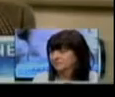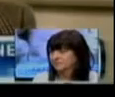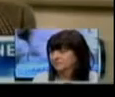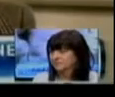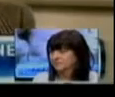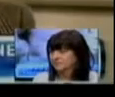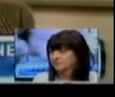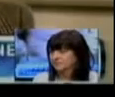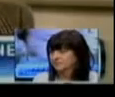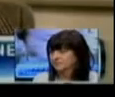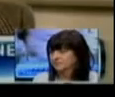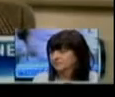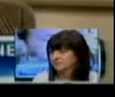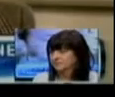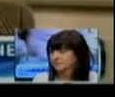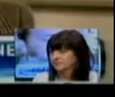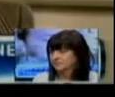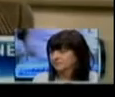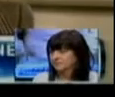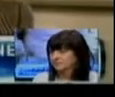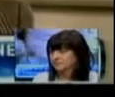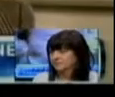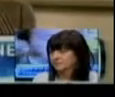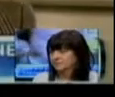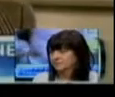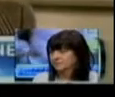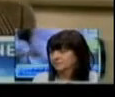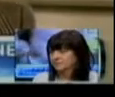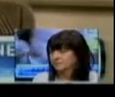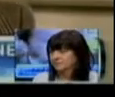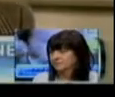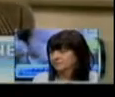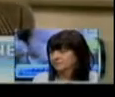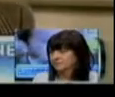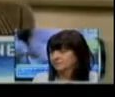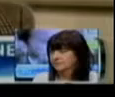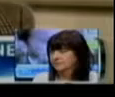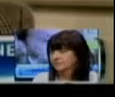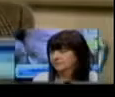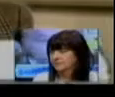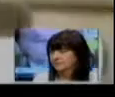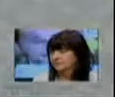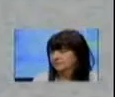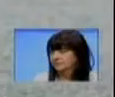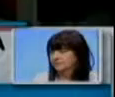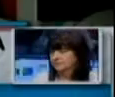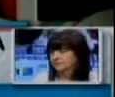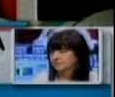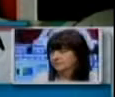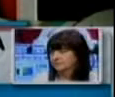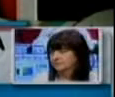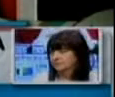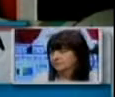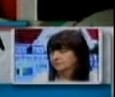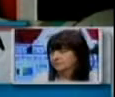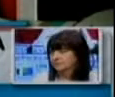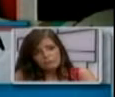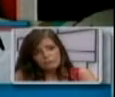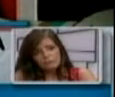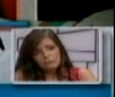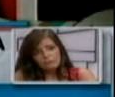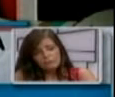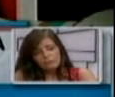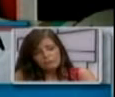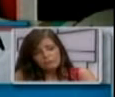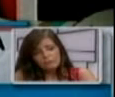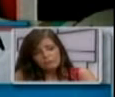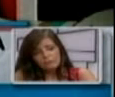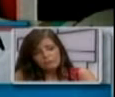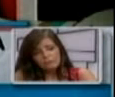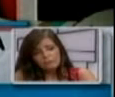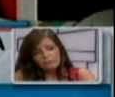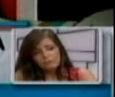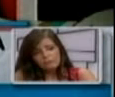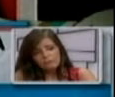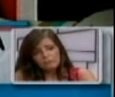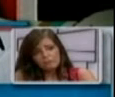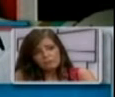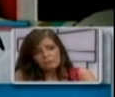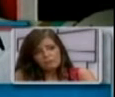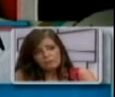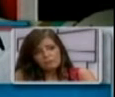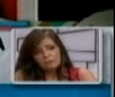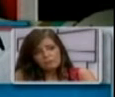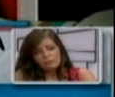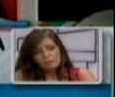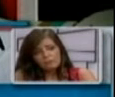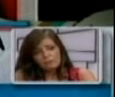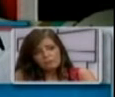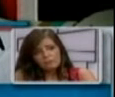la Argentina no está acostumbrada. Nunca faltó la carne ni el pan. No se va a sembrar trigo, vamos a tener que importar trigo en